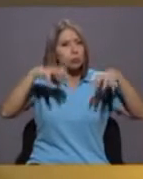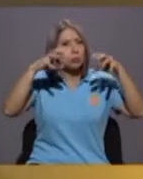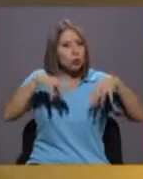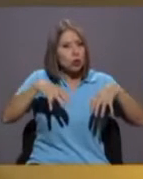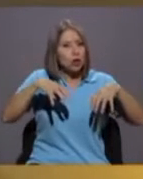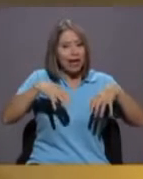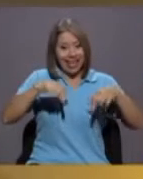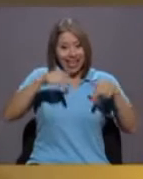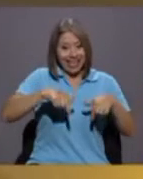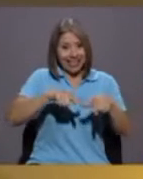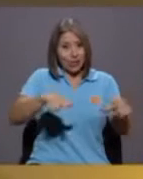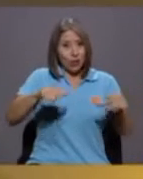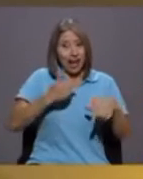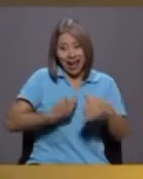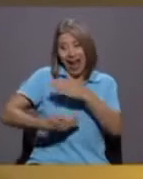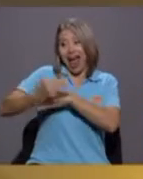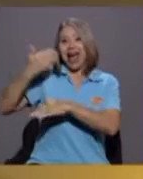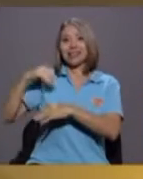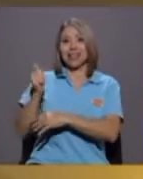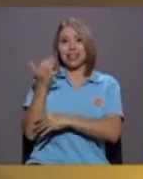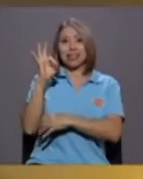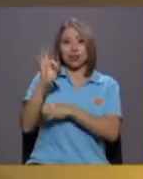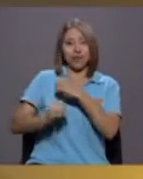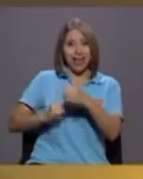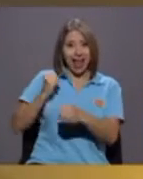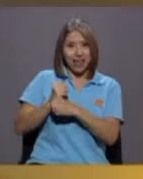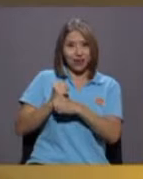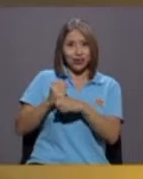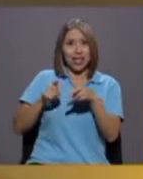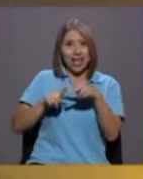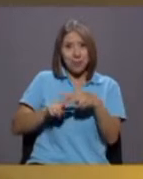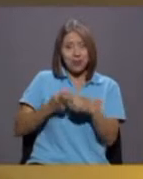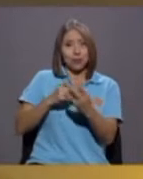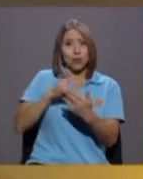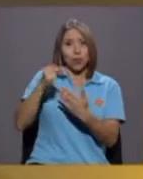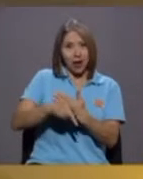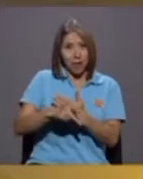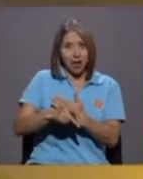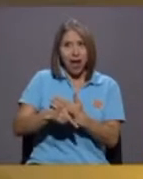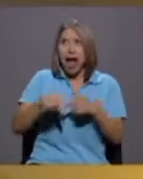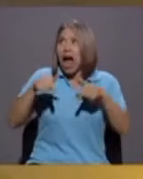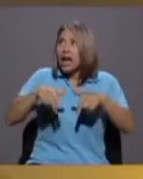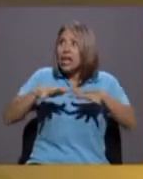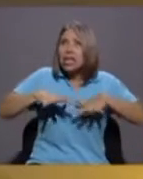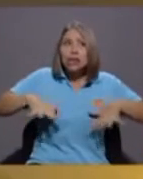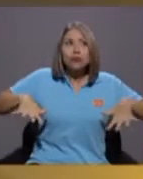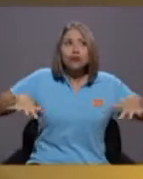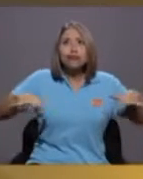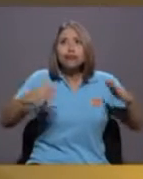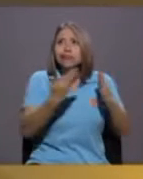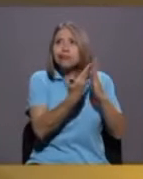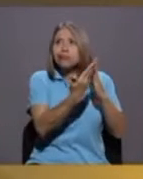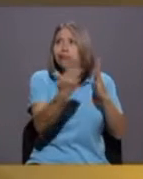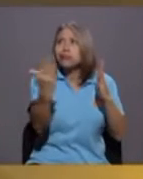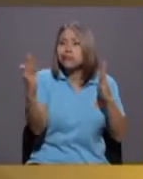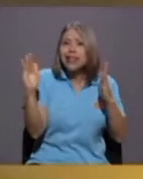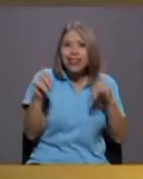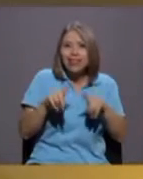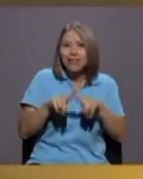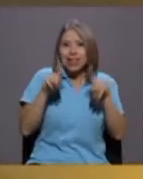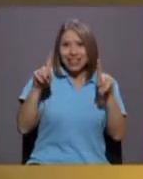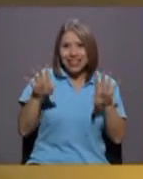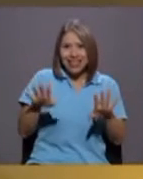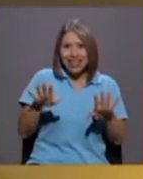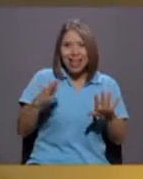hace 19 años, cuando empezó el programa, tenía una infraestructura menos firme,